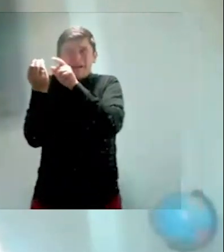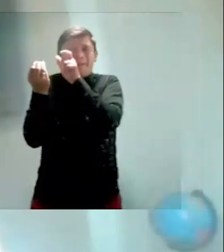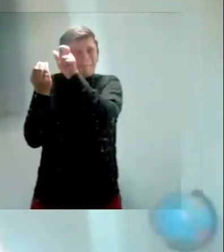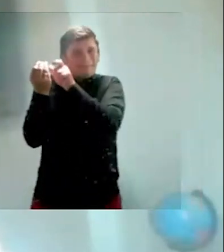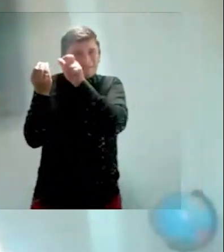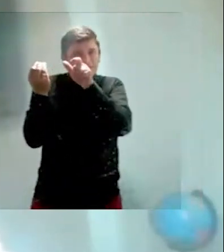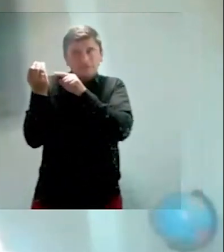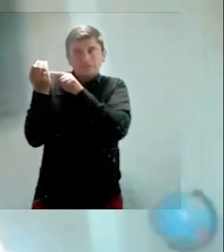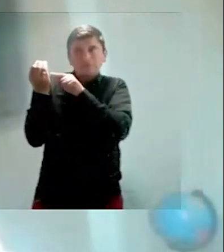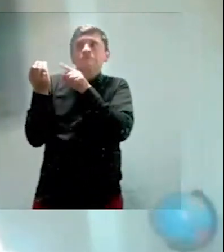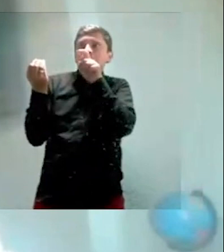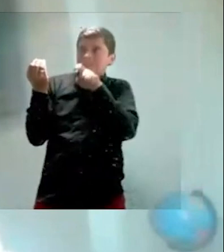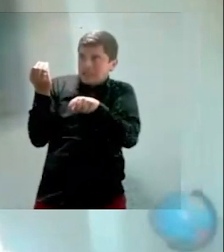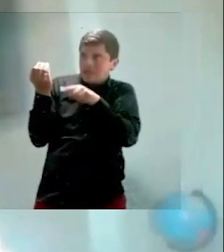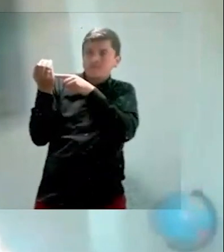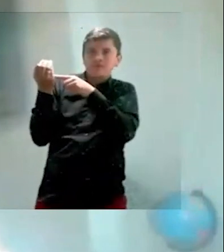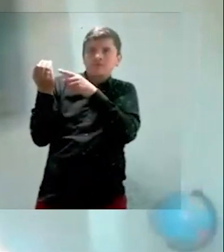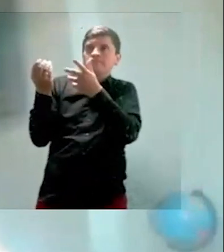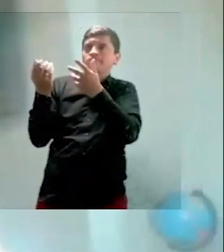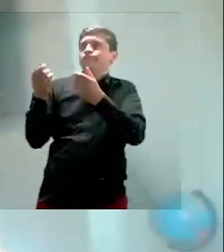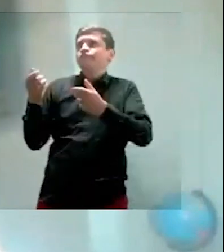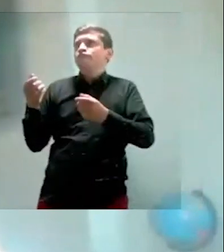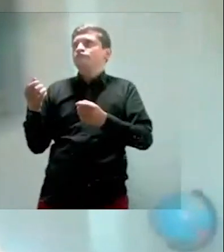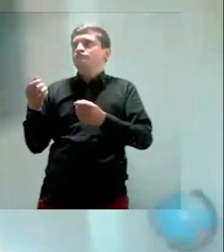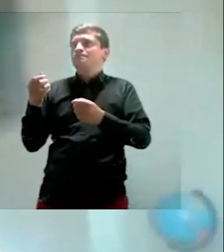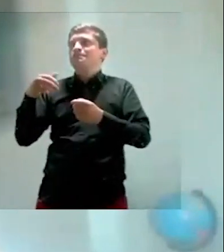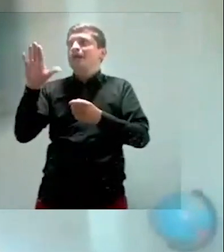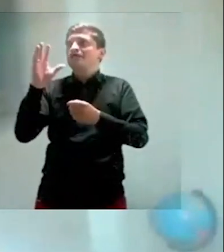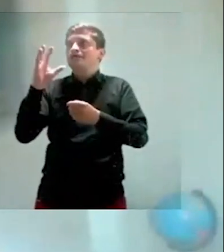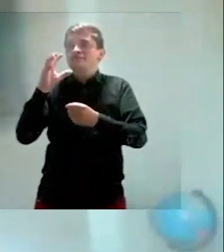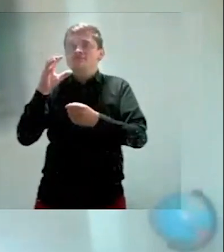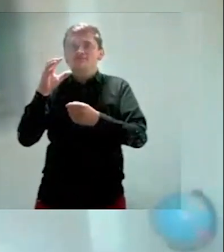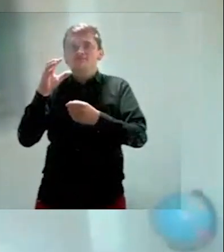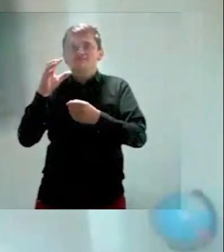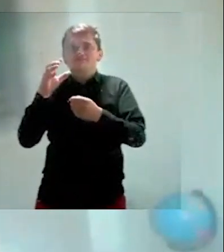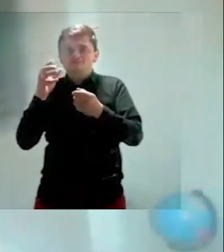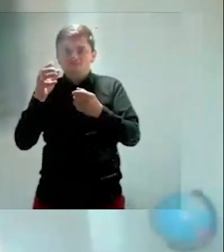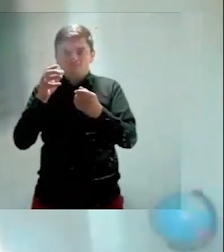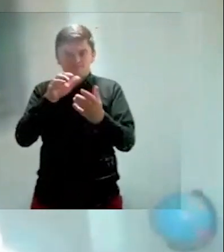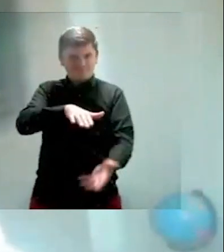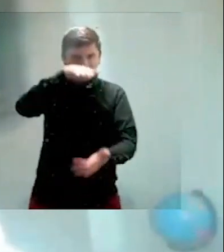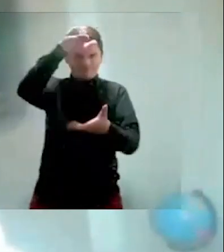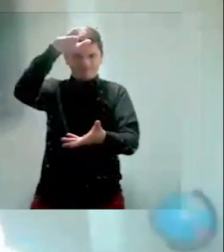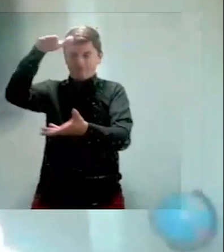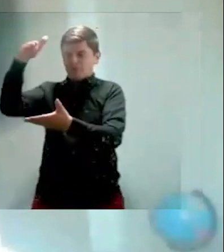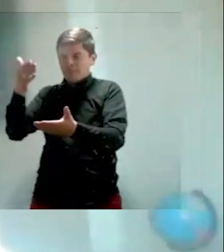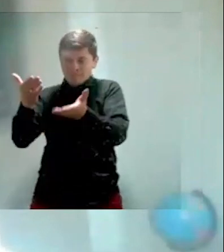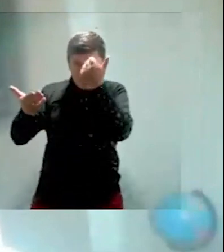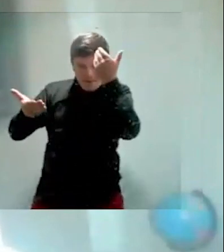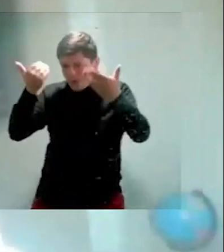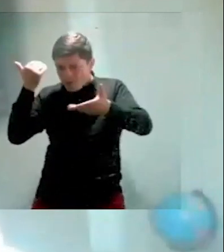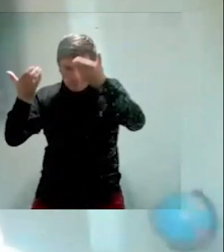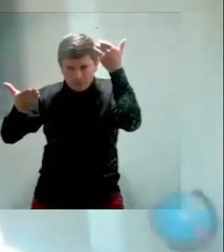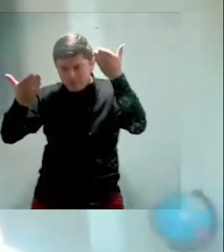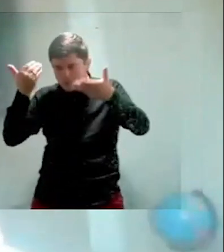que los criterios actuales están funcionando, era mejor, es mejor